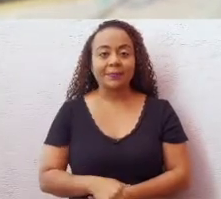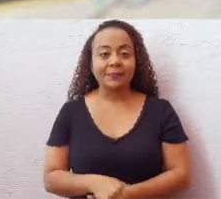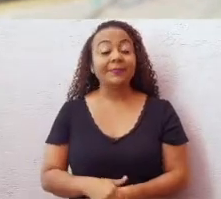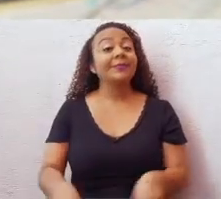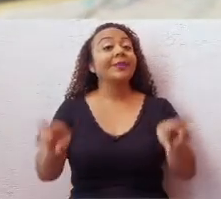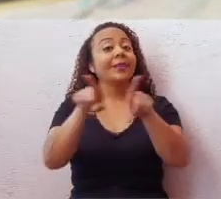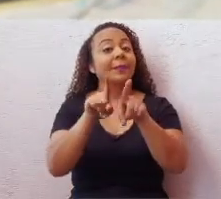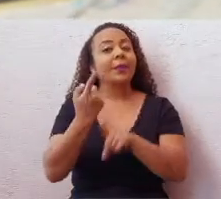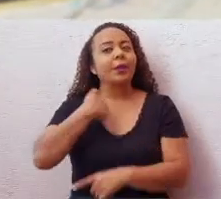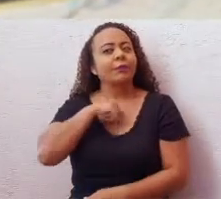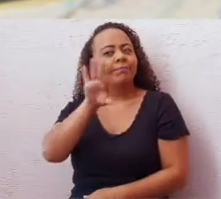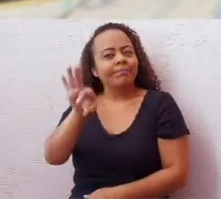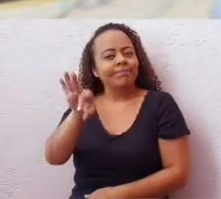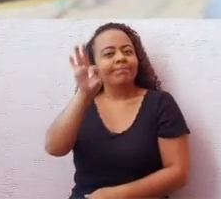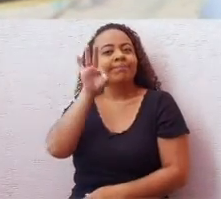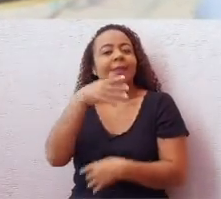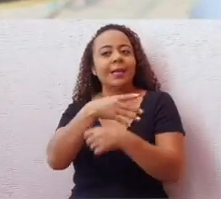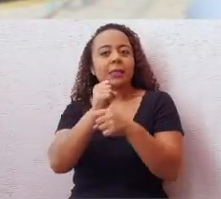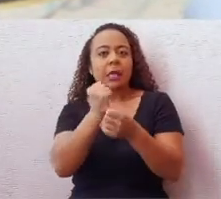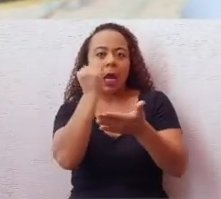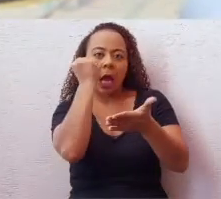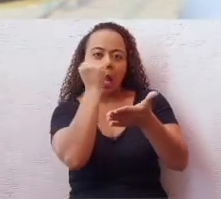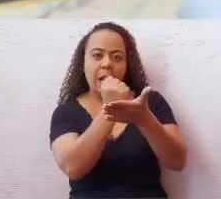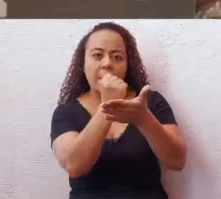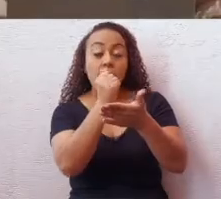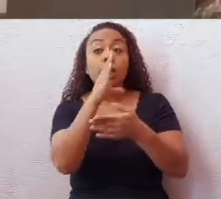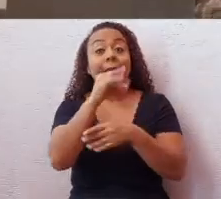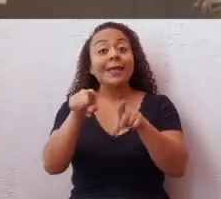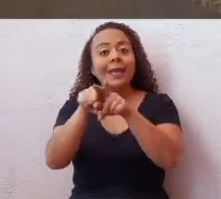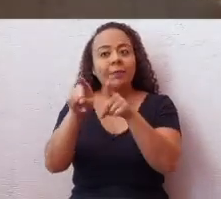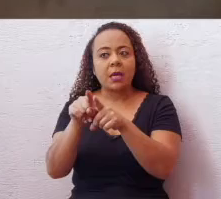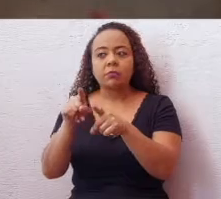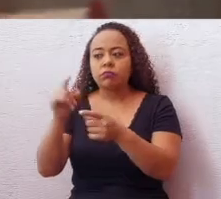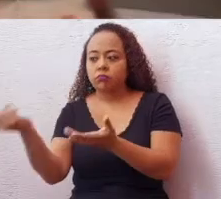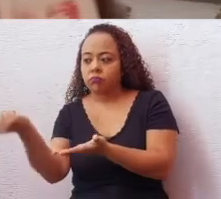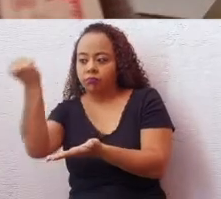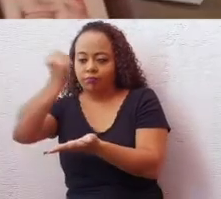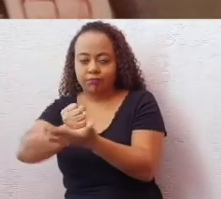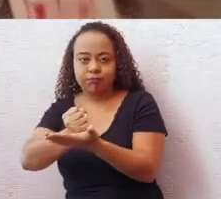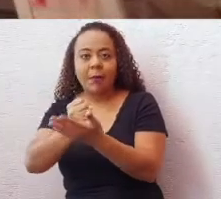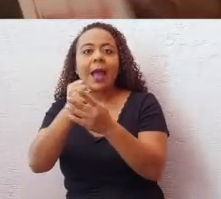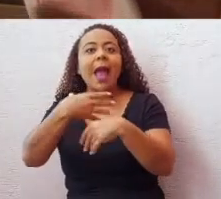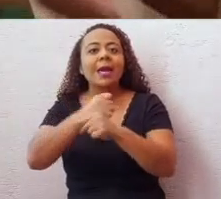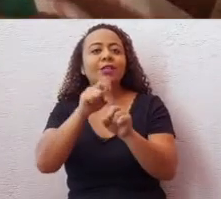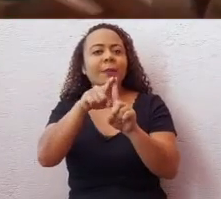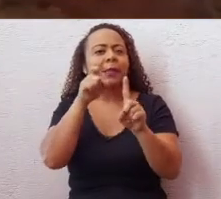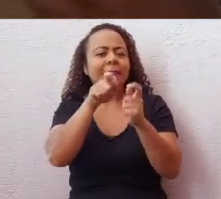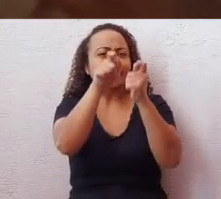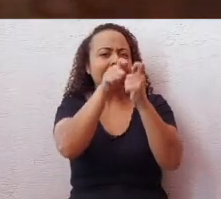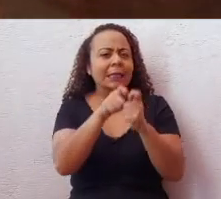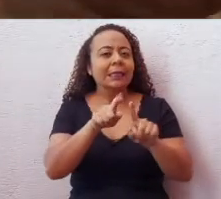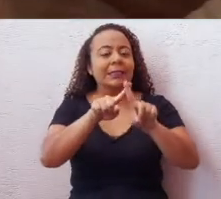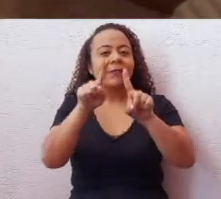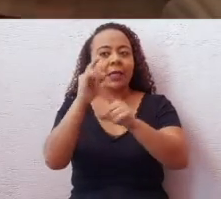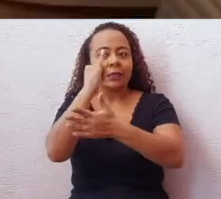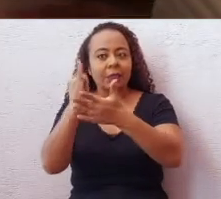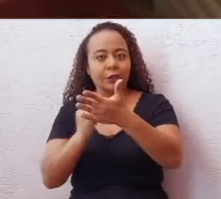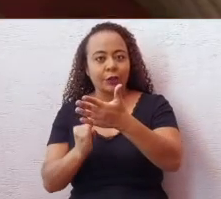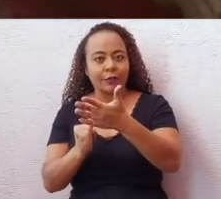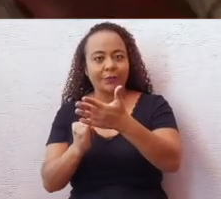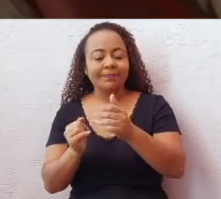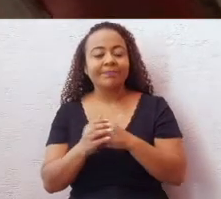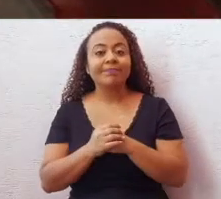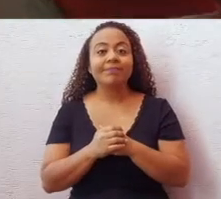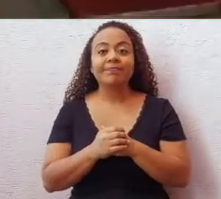también hemos invitado a ser grabado o se han empleados ellos ya hechos a partir de detalles de distintas obras de arte